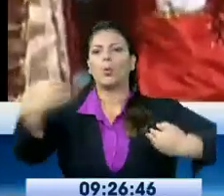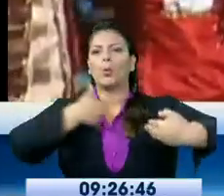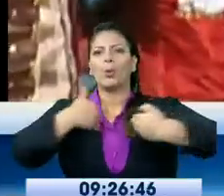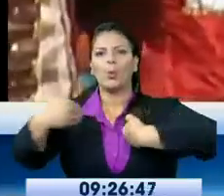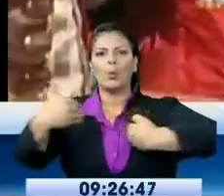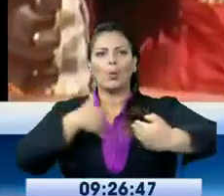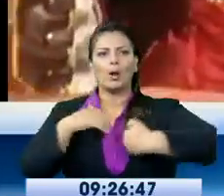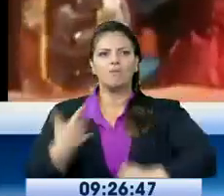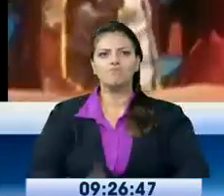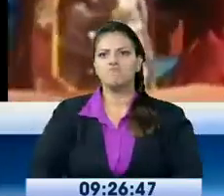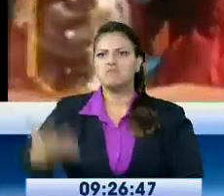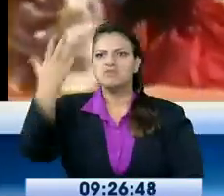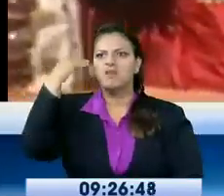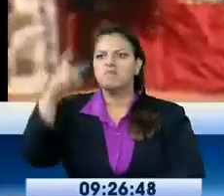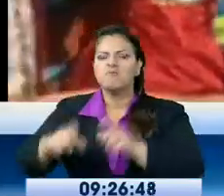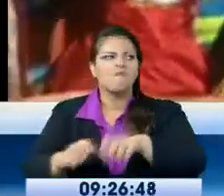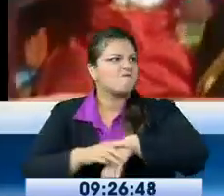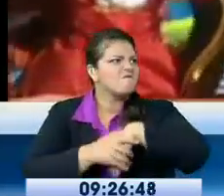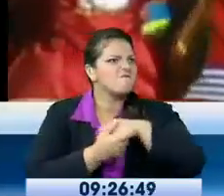la fecha.